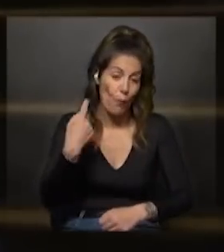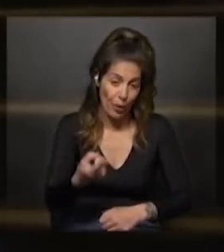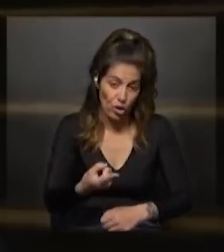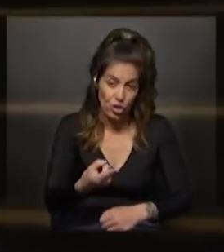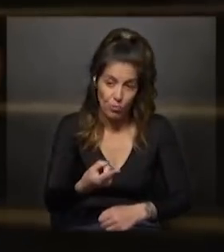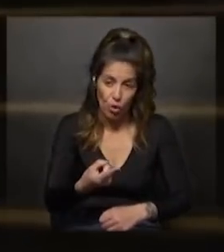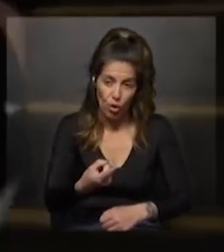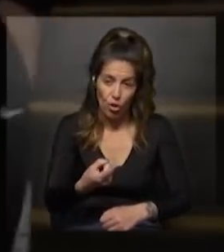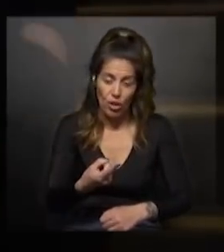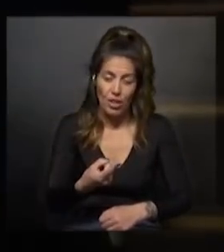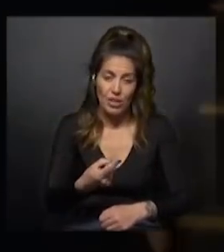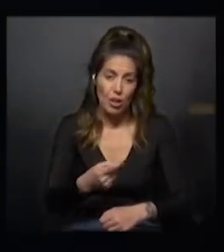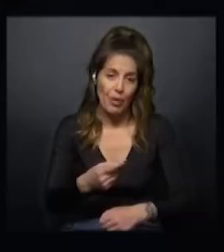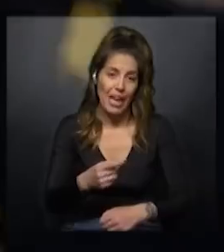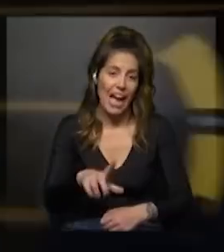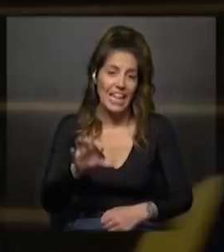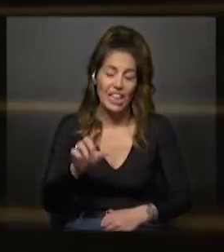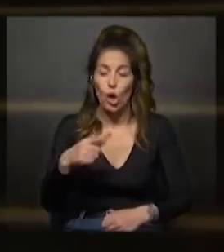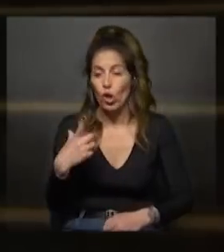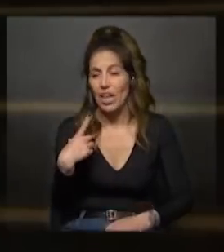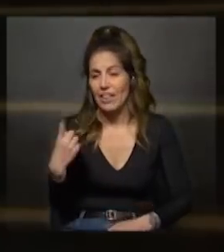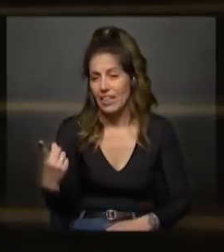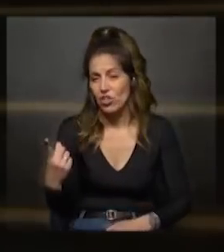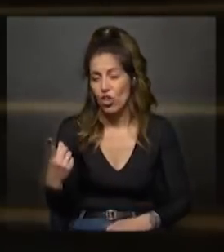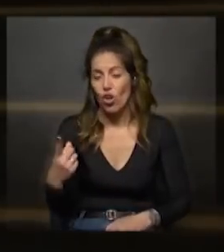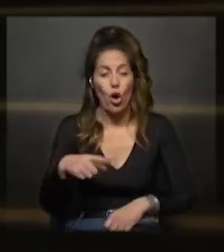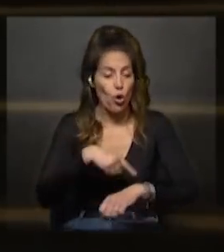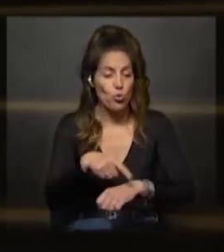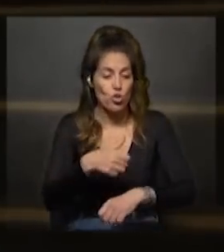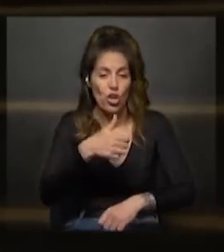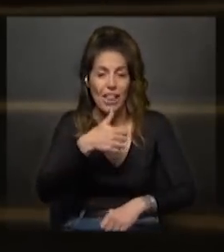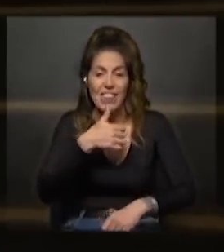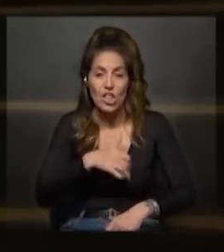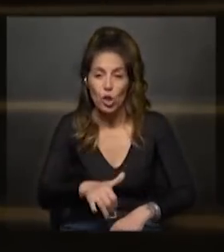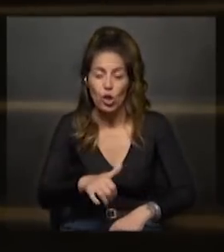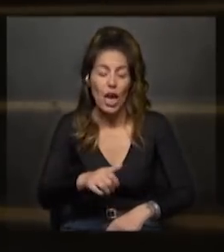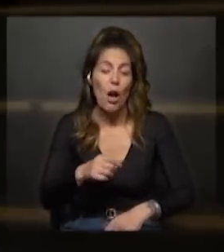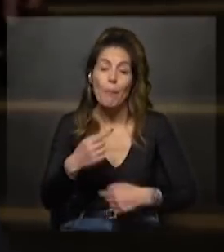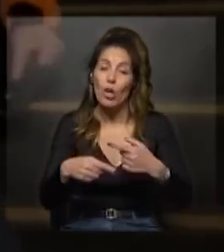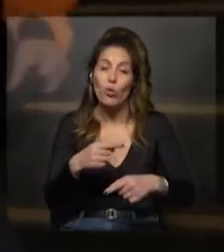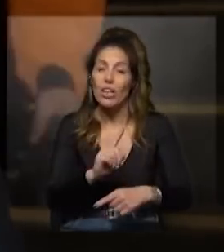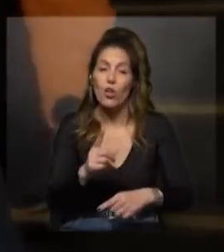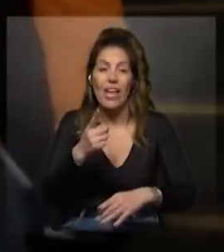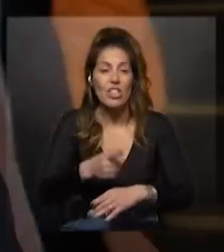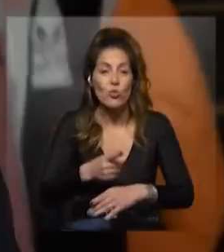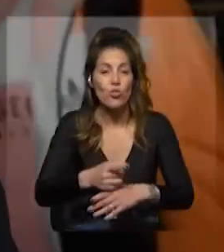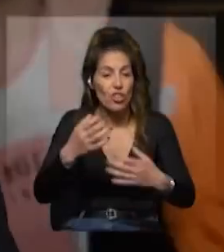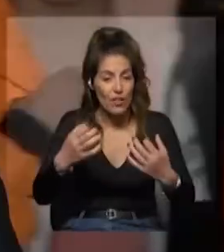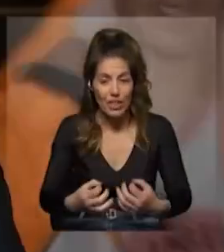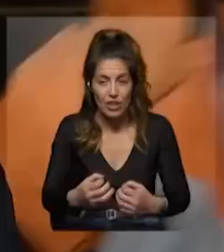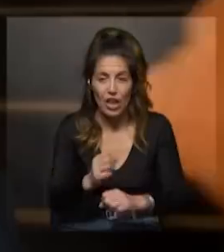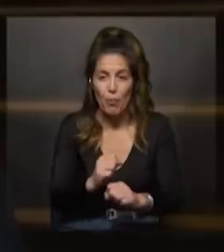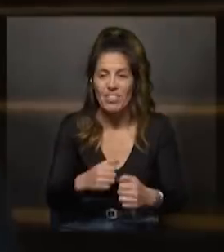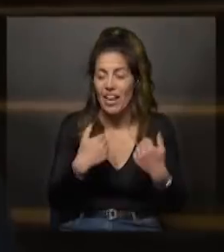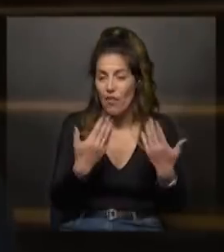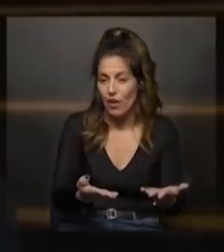tomar otro cargo de dirección o hacerse cargo de sus horas de historia pero sigue sin una resolución definitiva que puede ser A